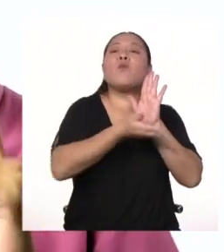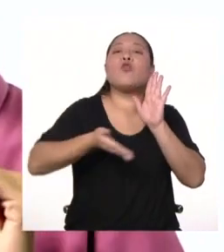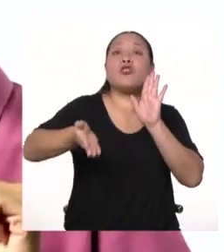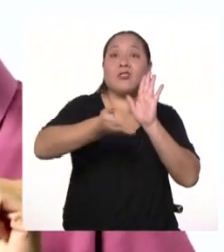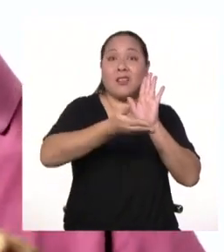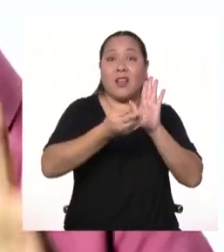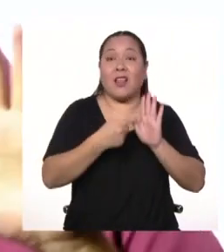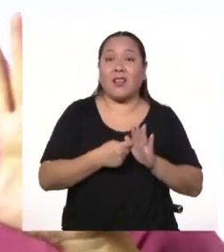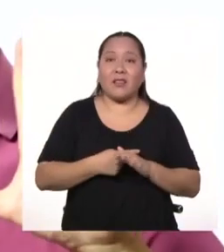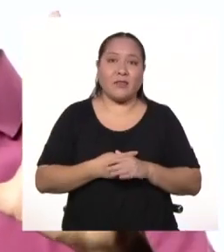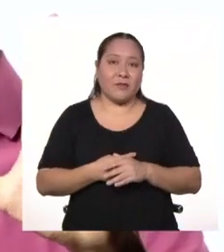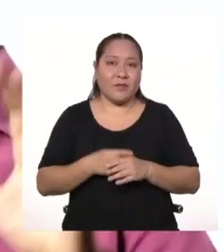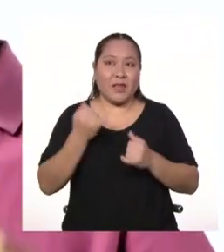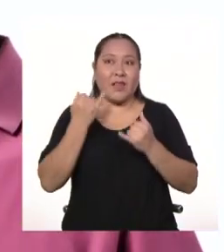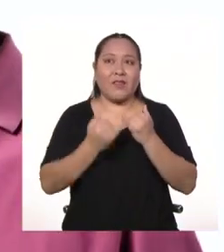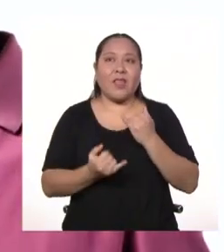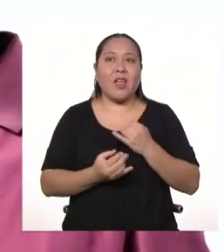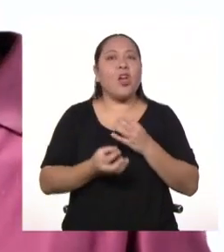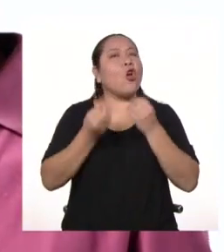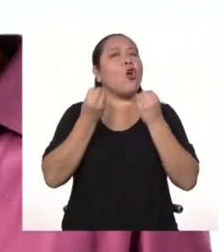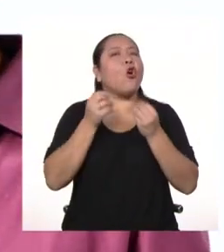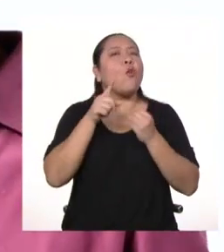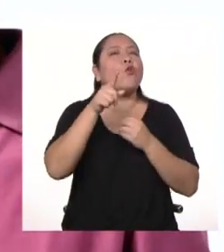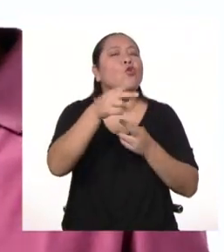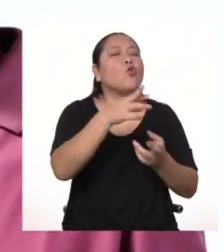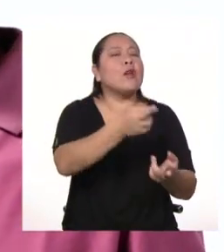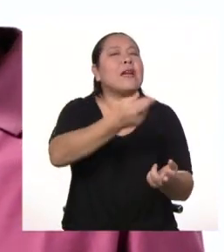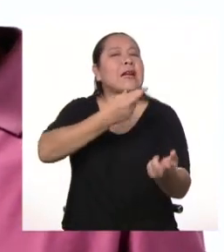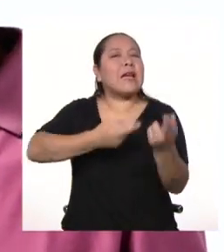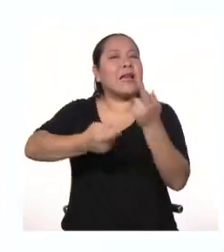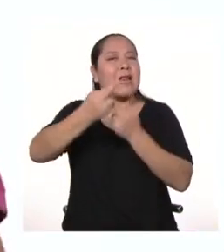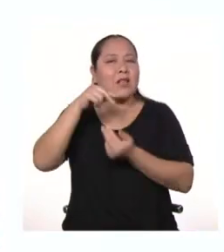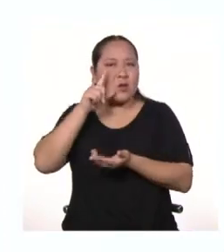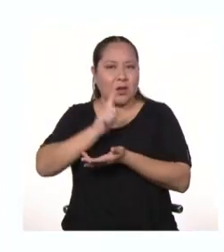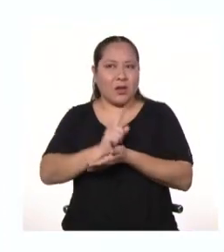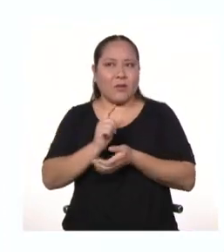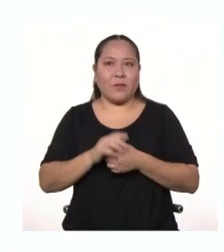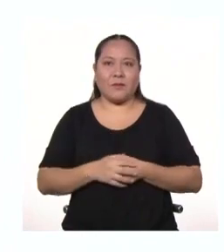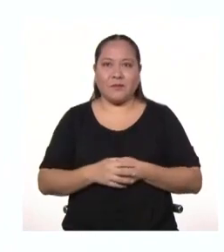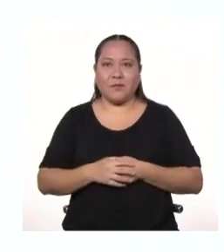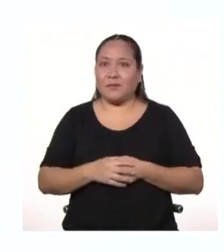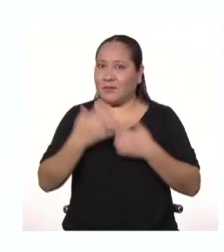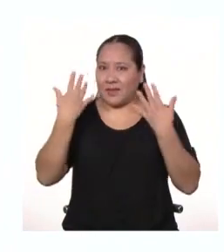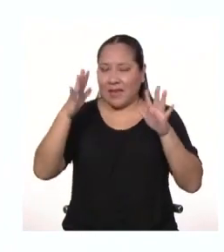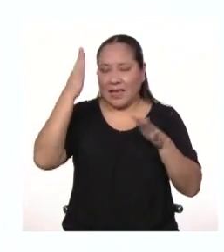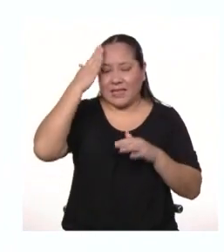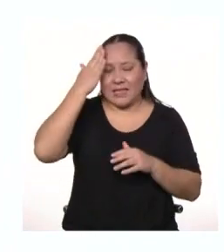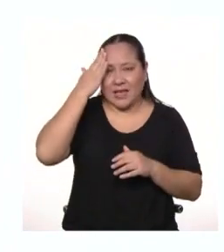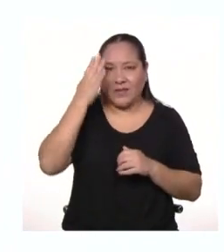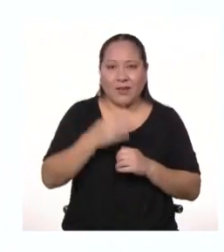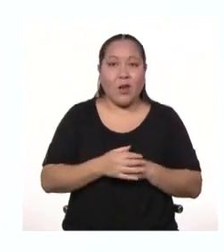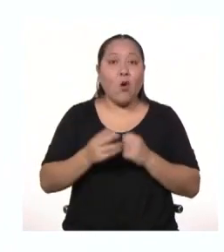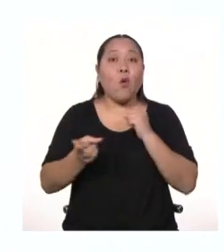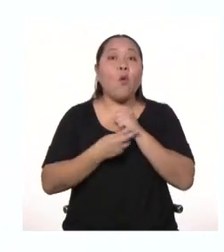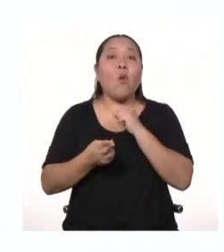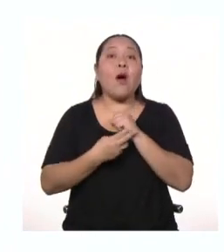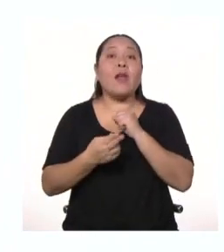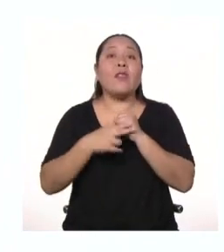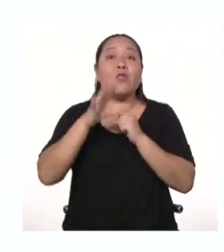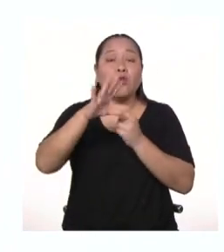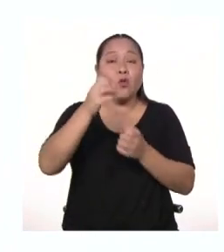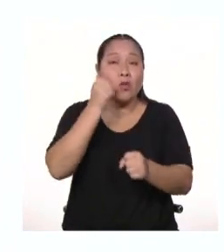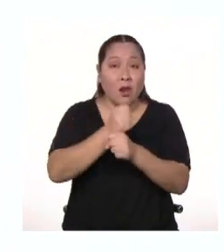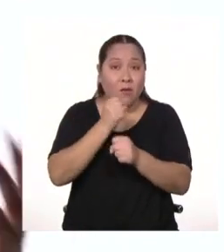Y finalmente, ¿cómo sería su regreso? Y ya lo saben, guarden todos sus trabajos en